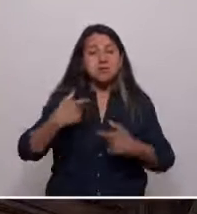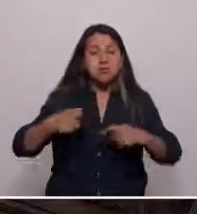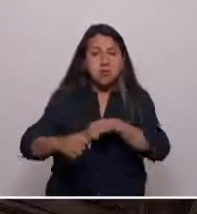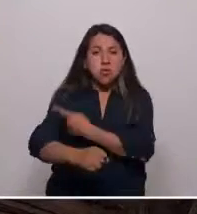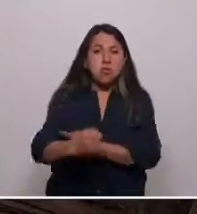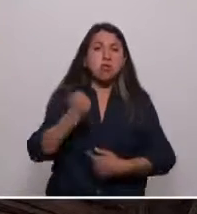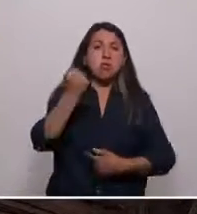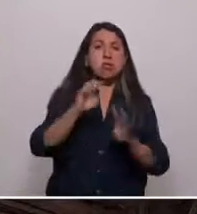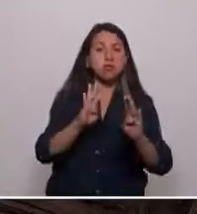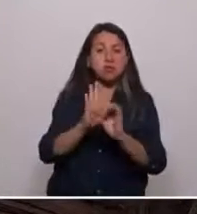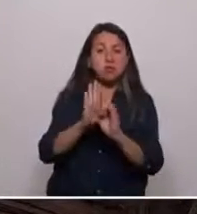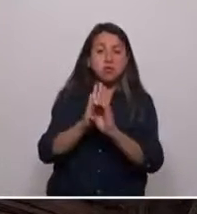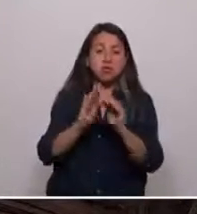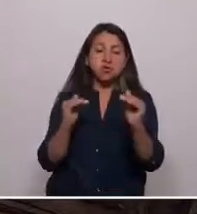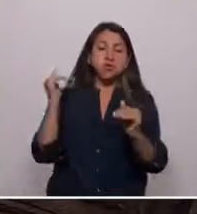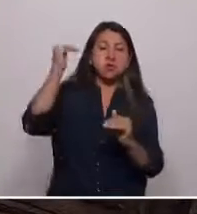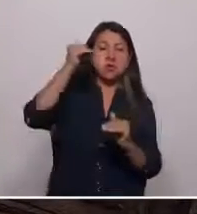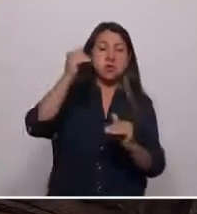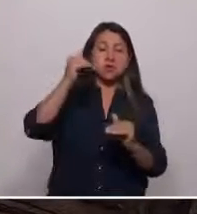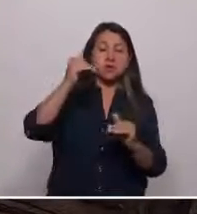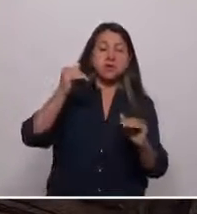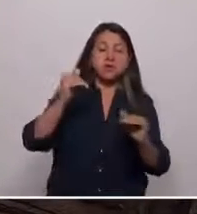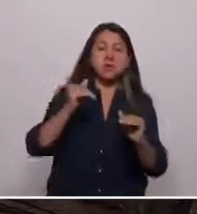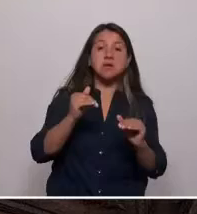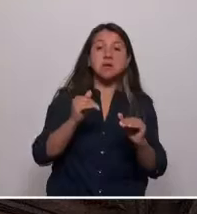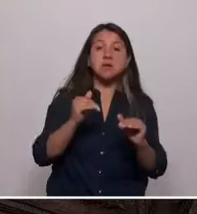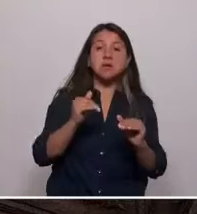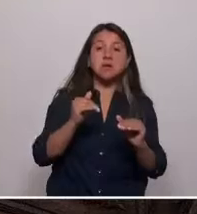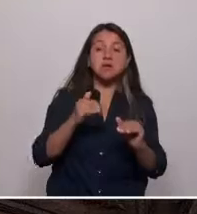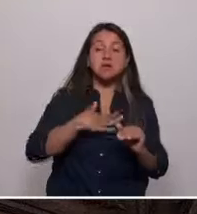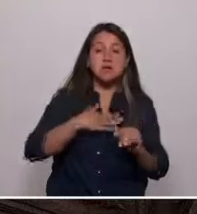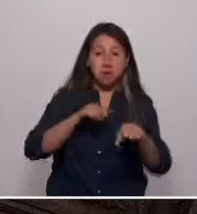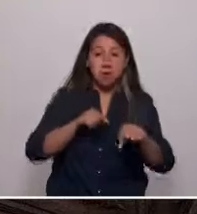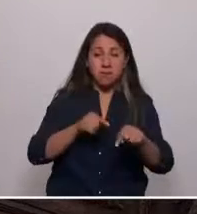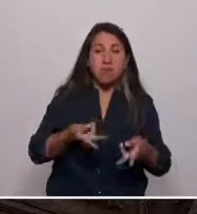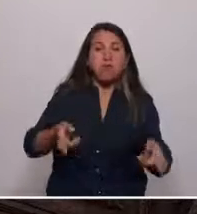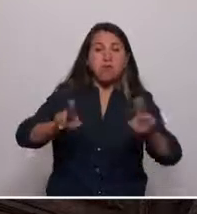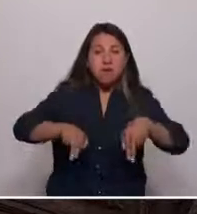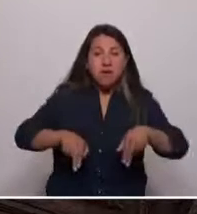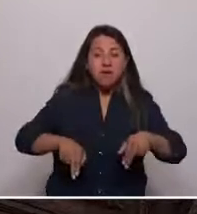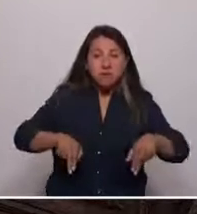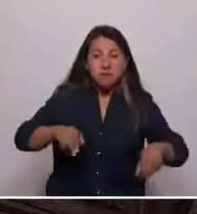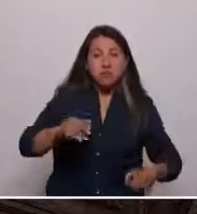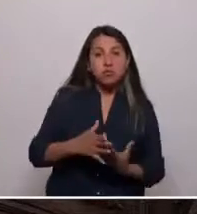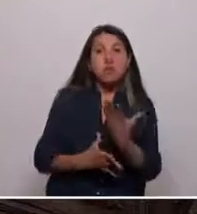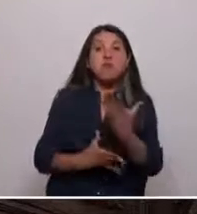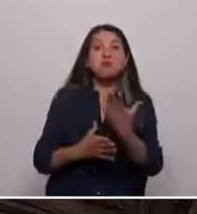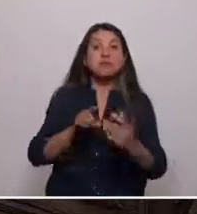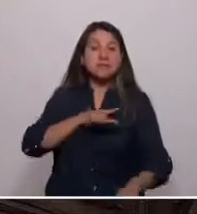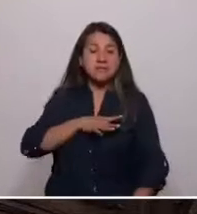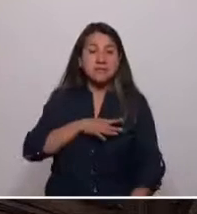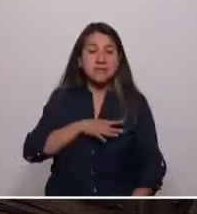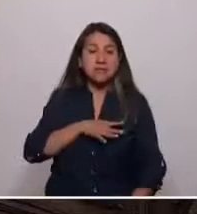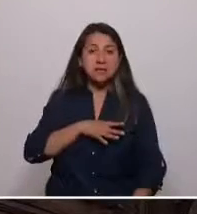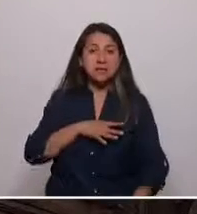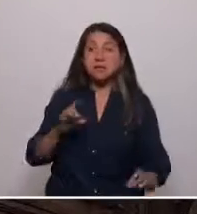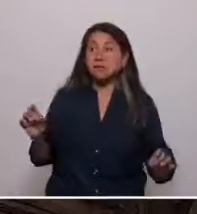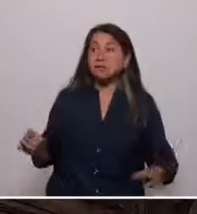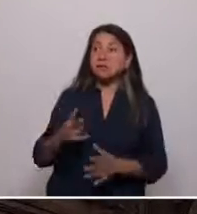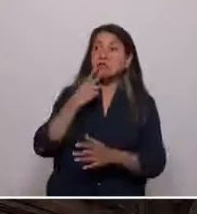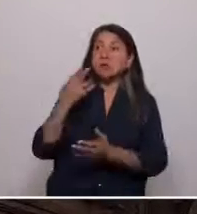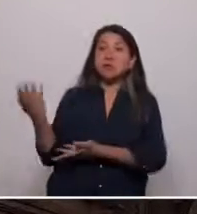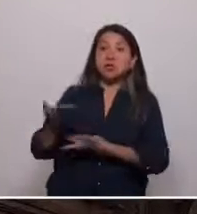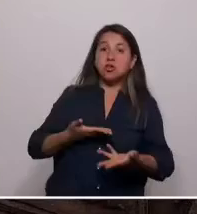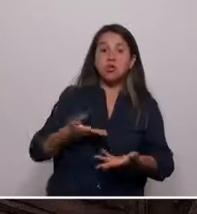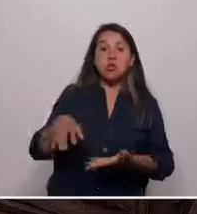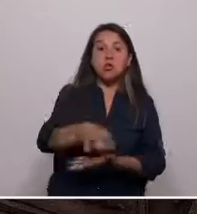constituyente soberano y originario, que estamos aquí para refundar Chile, que nacimos de la opresión de la vida, que los